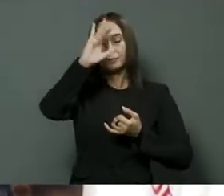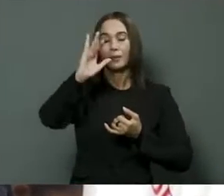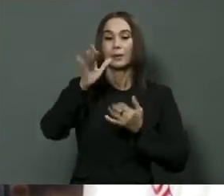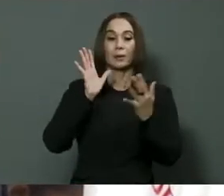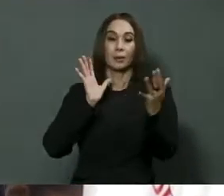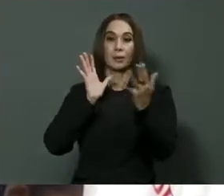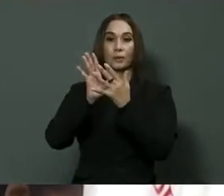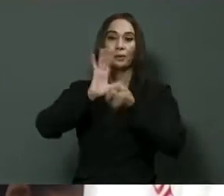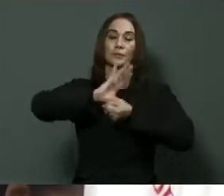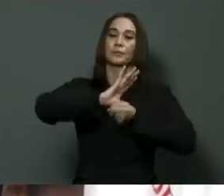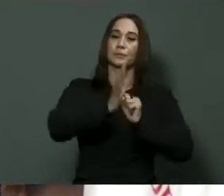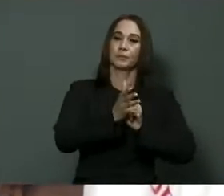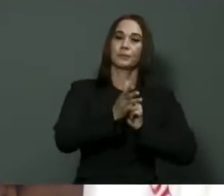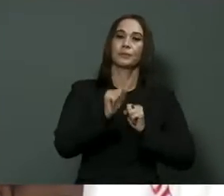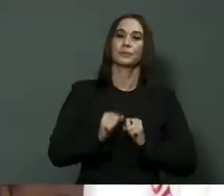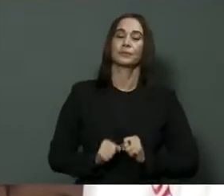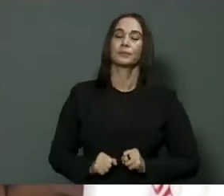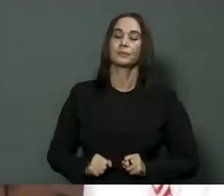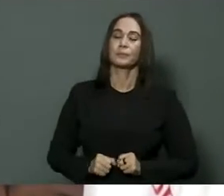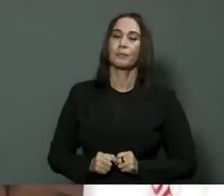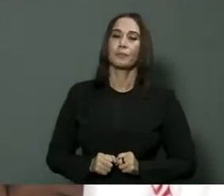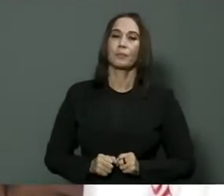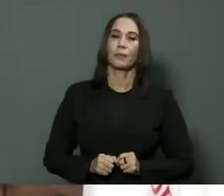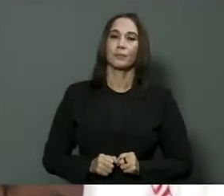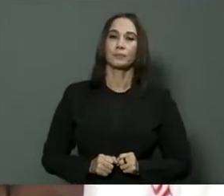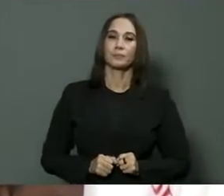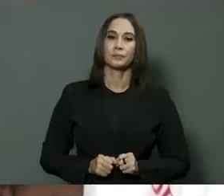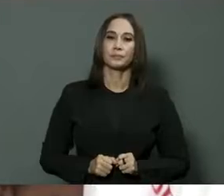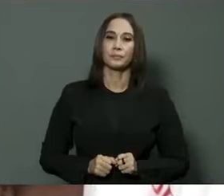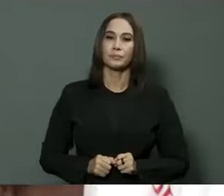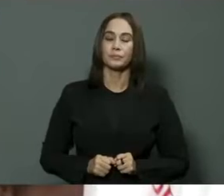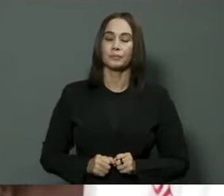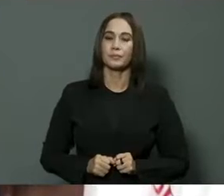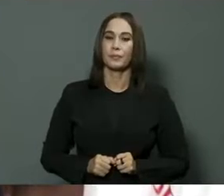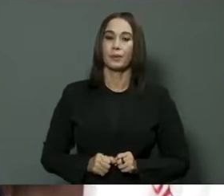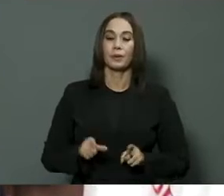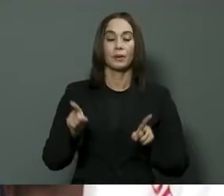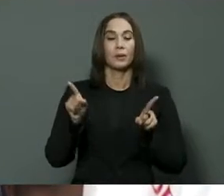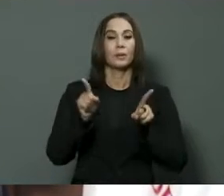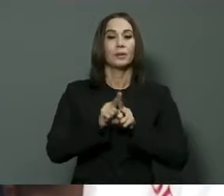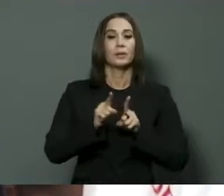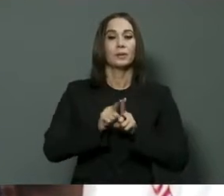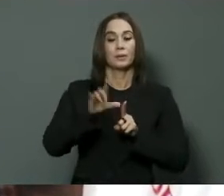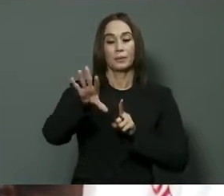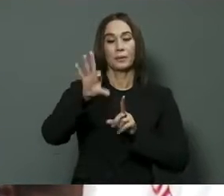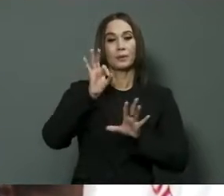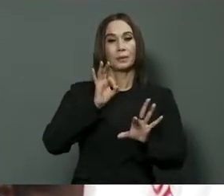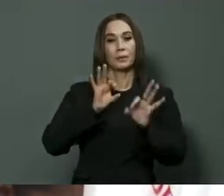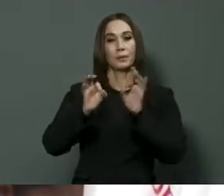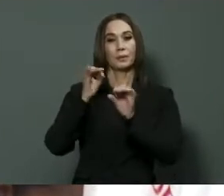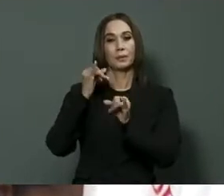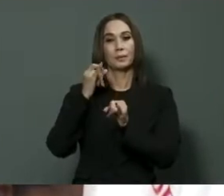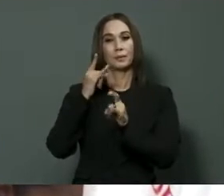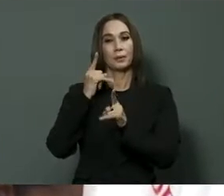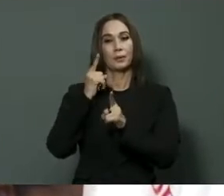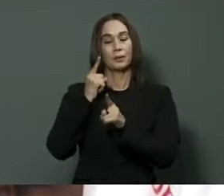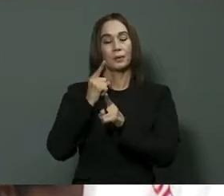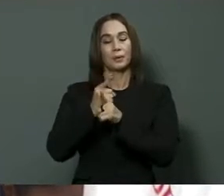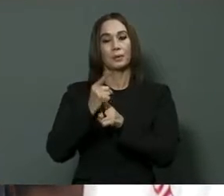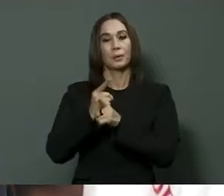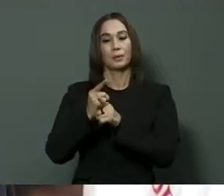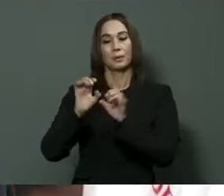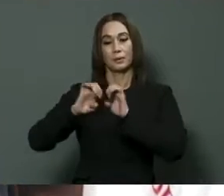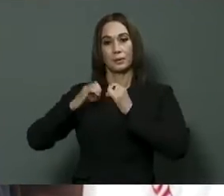la pandemia del COVID, designando correctamente en el Gabinete de